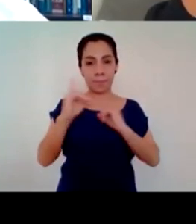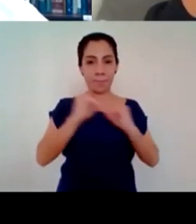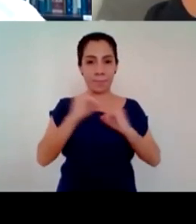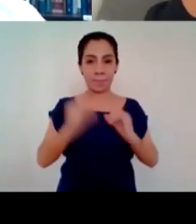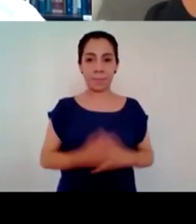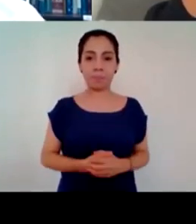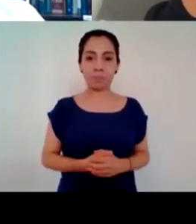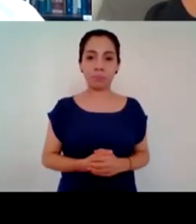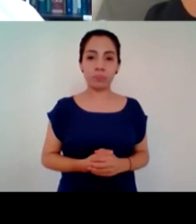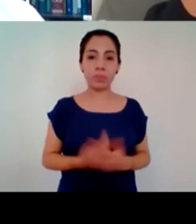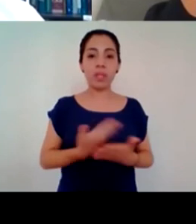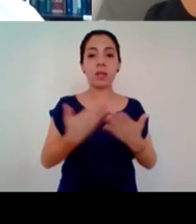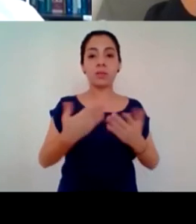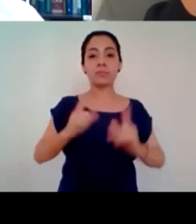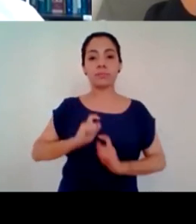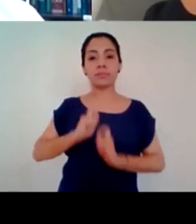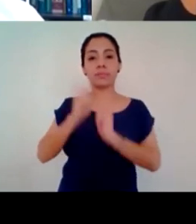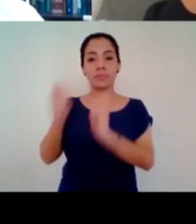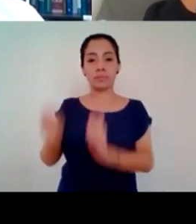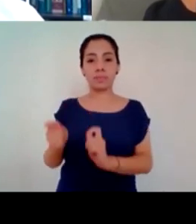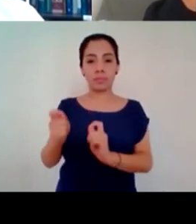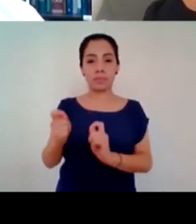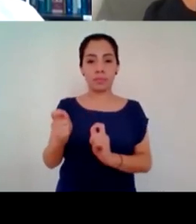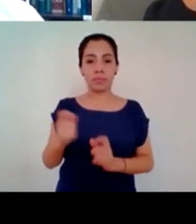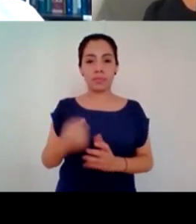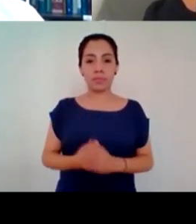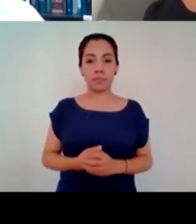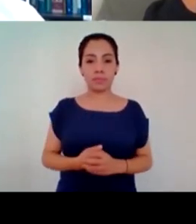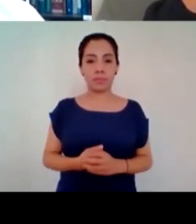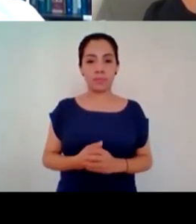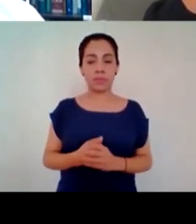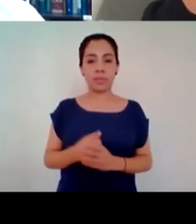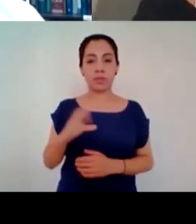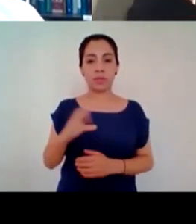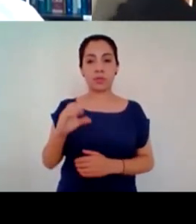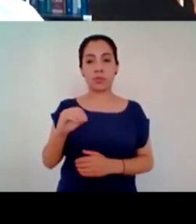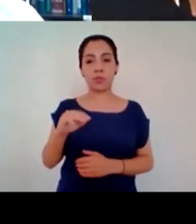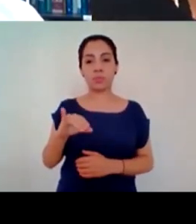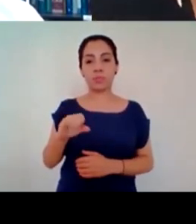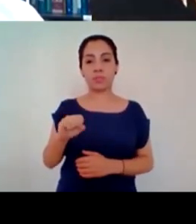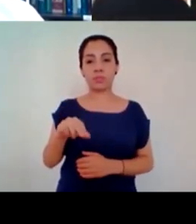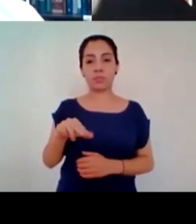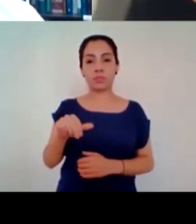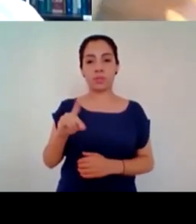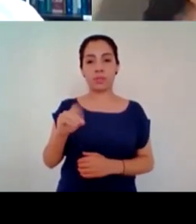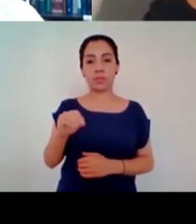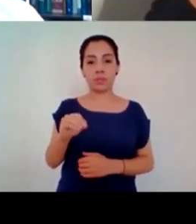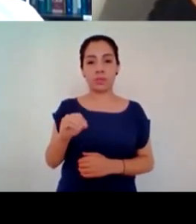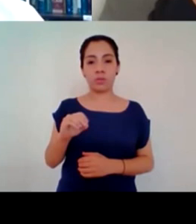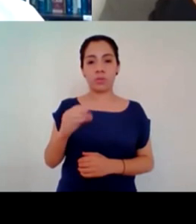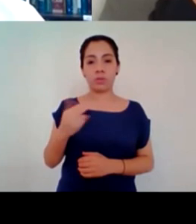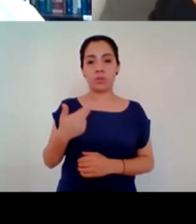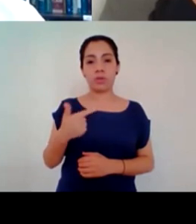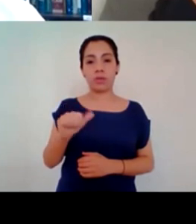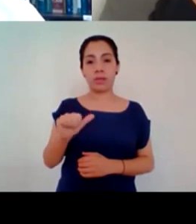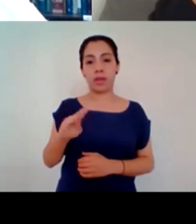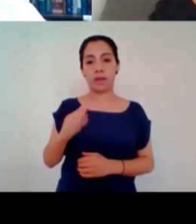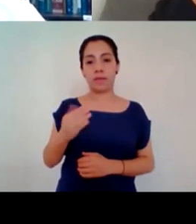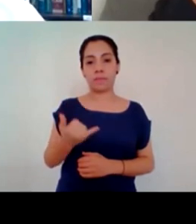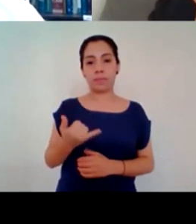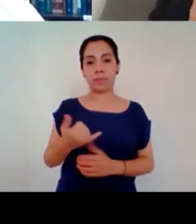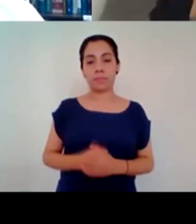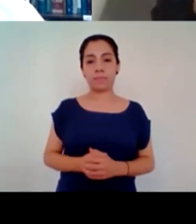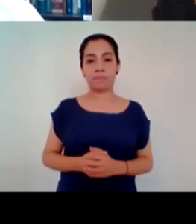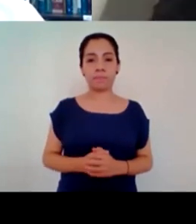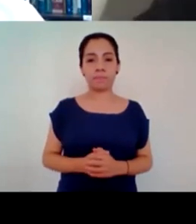más, yo creo que entramos a que pueda retomar el tema. Gadi Sabiki Sirot. Muchas gracias, Ana Cecilia.